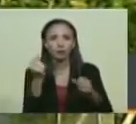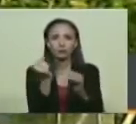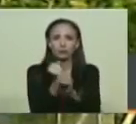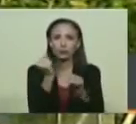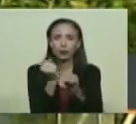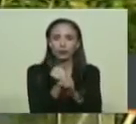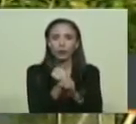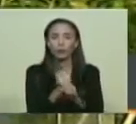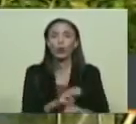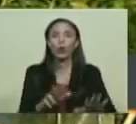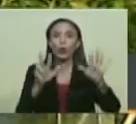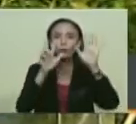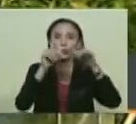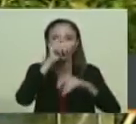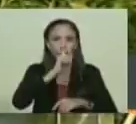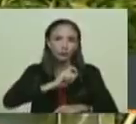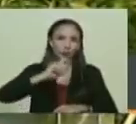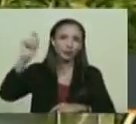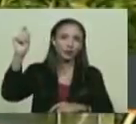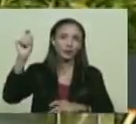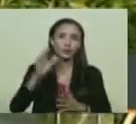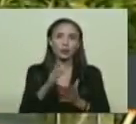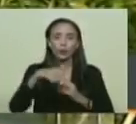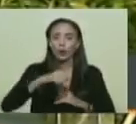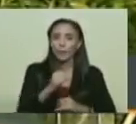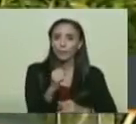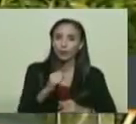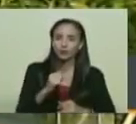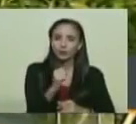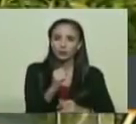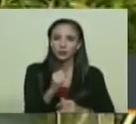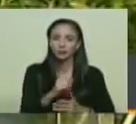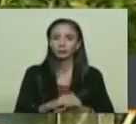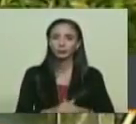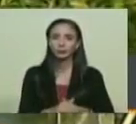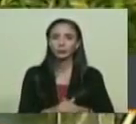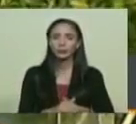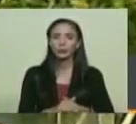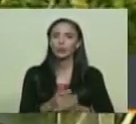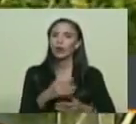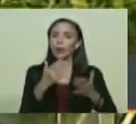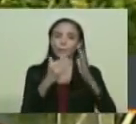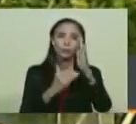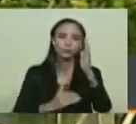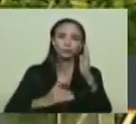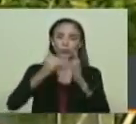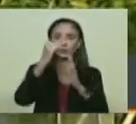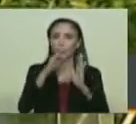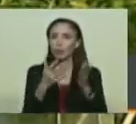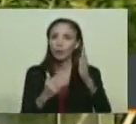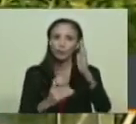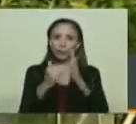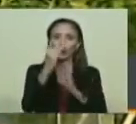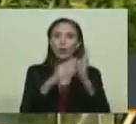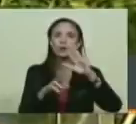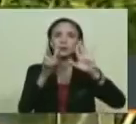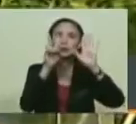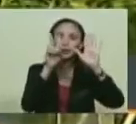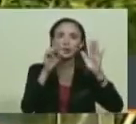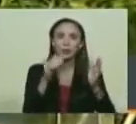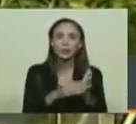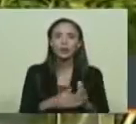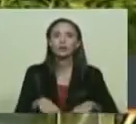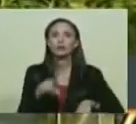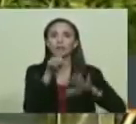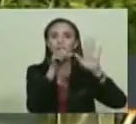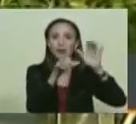del octavo aniversario de la Policía Nacional Bolivariana, hemos ascendido a